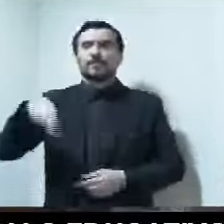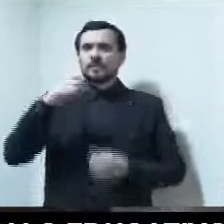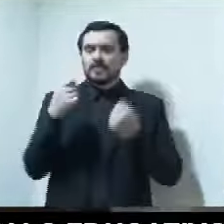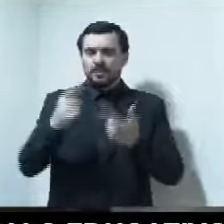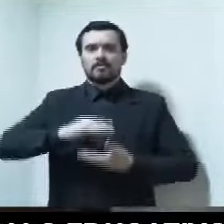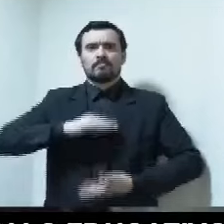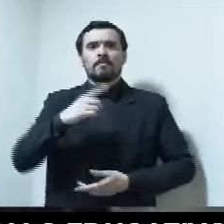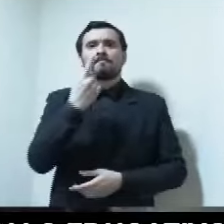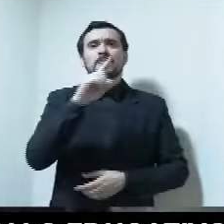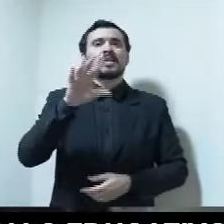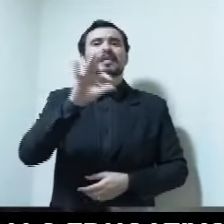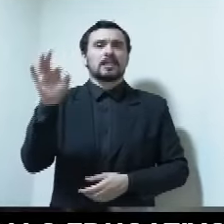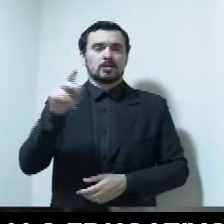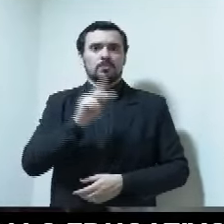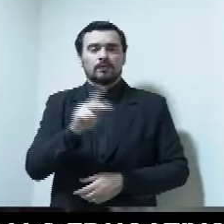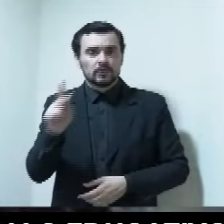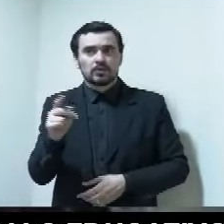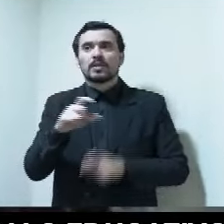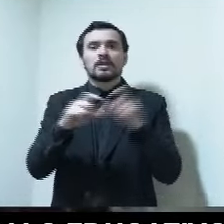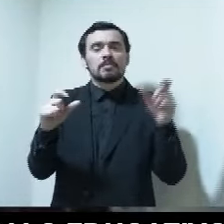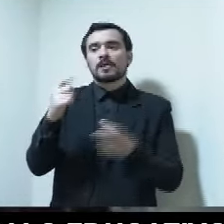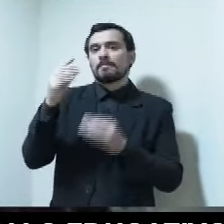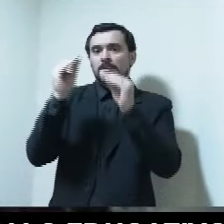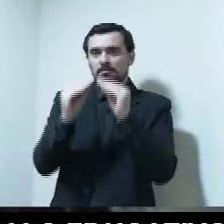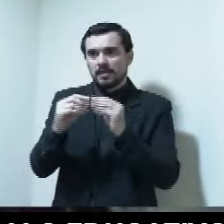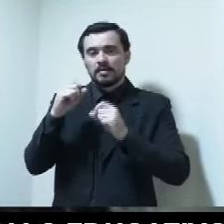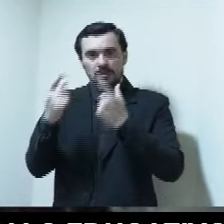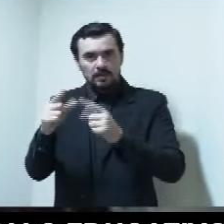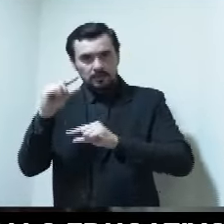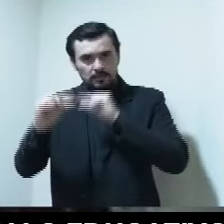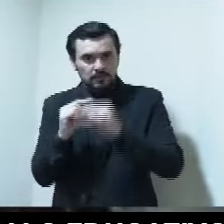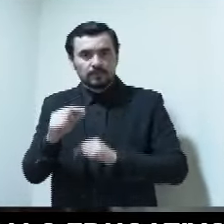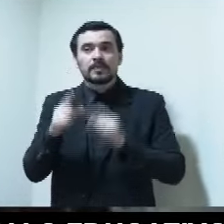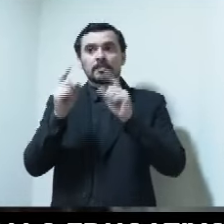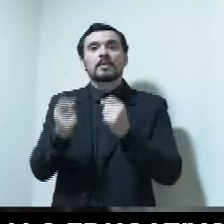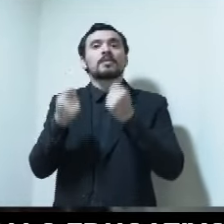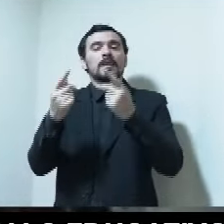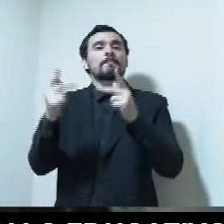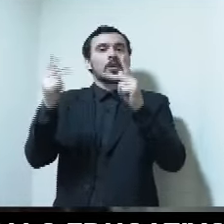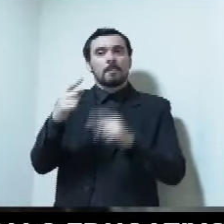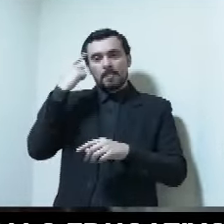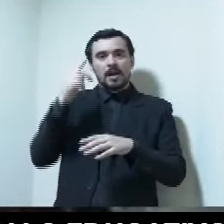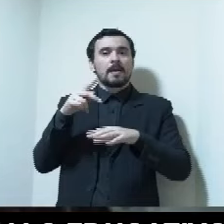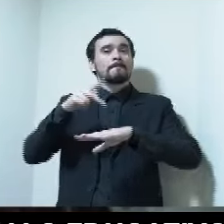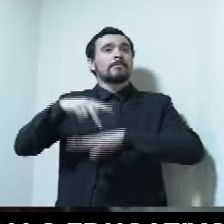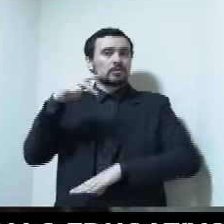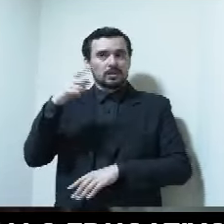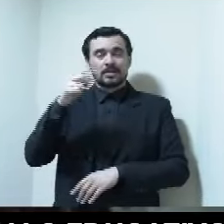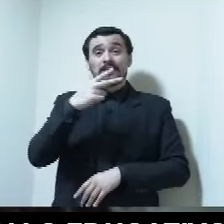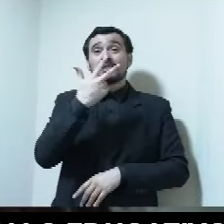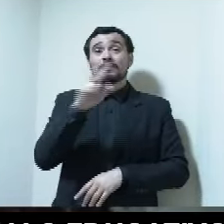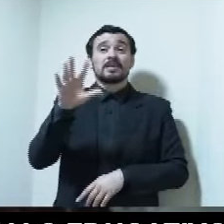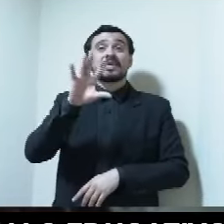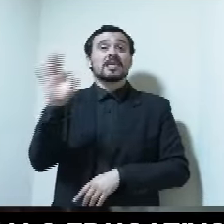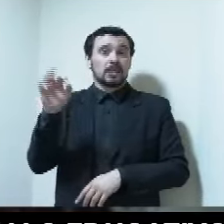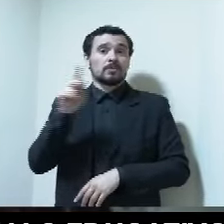a 1.500 maestros en pensamiento lógico-matemático y proporcionado programas de posgrado para 3.500 formadores